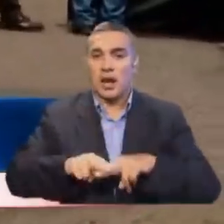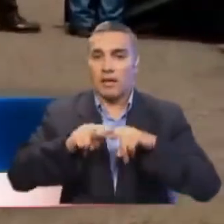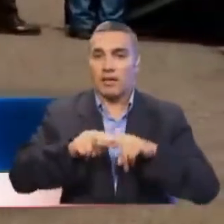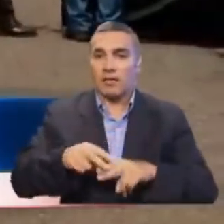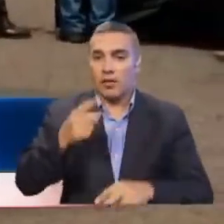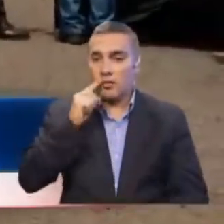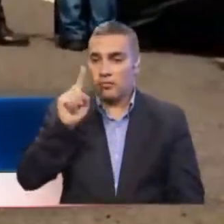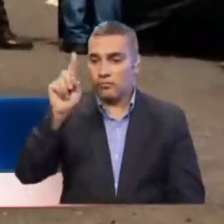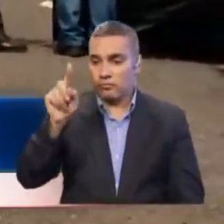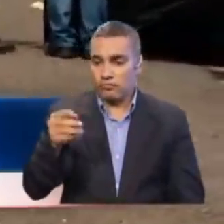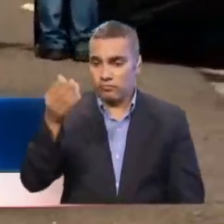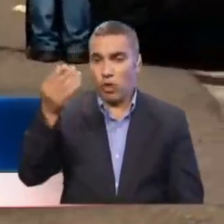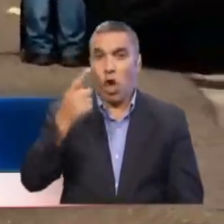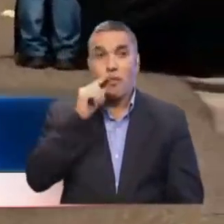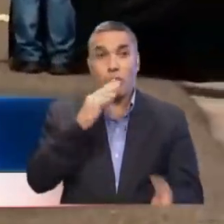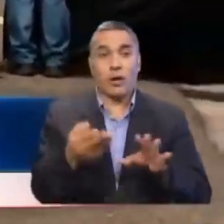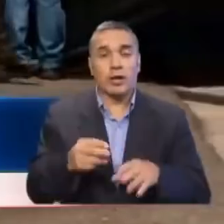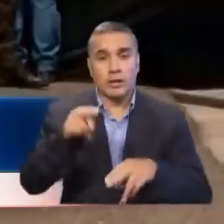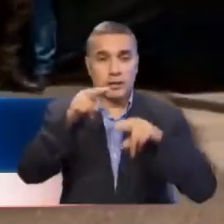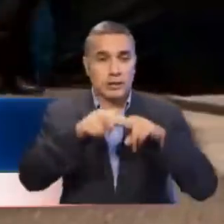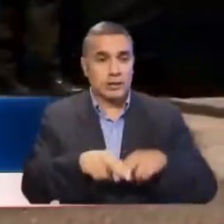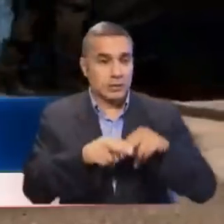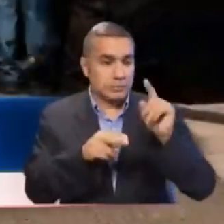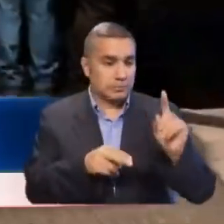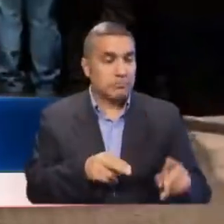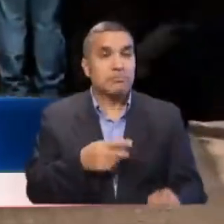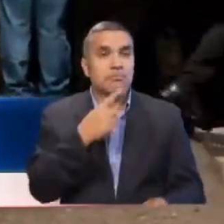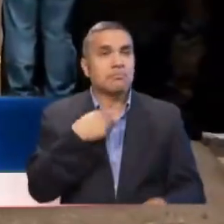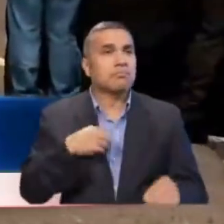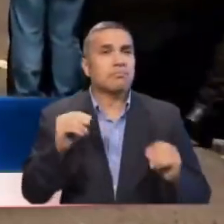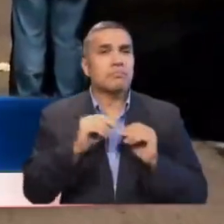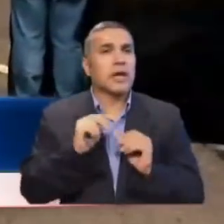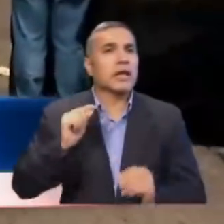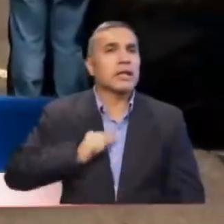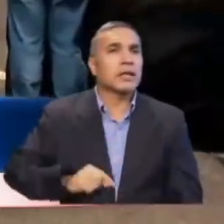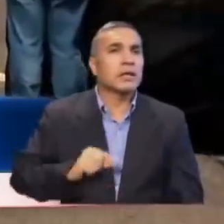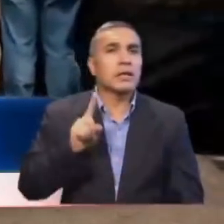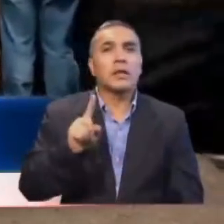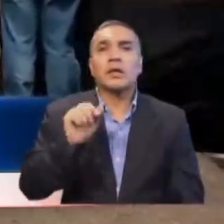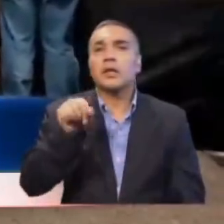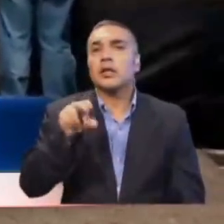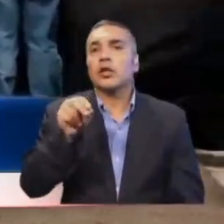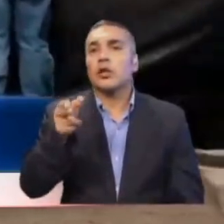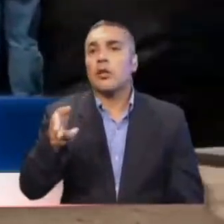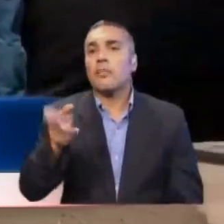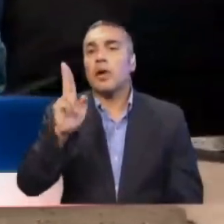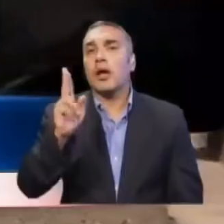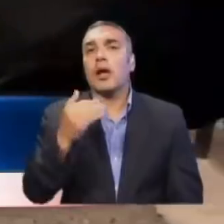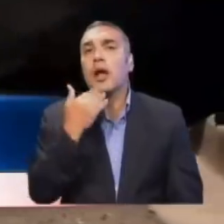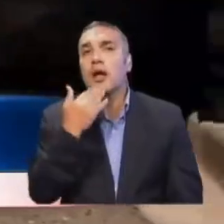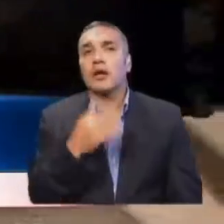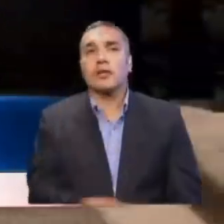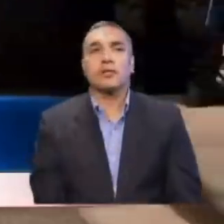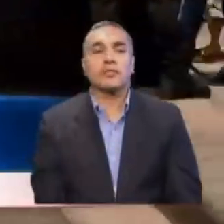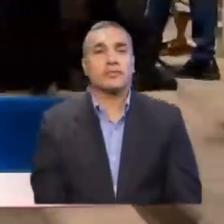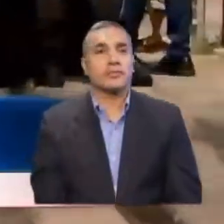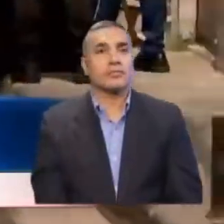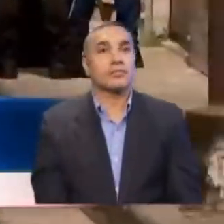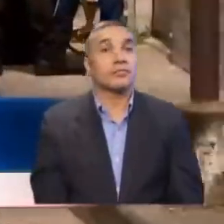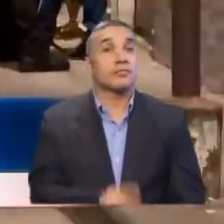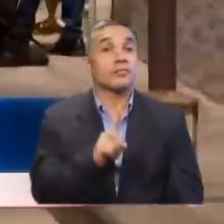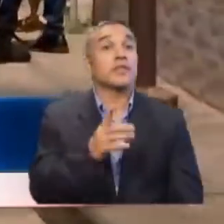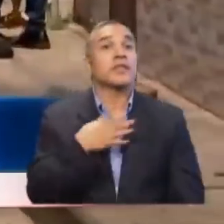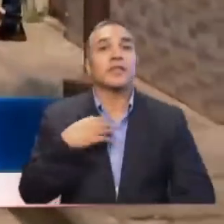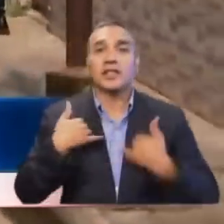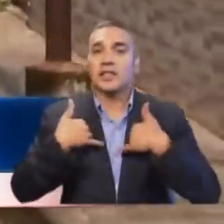el coronel de policía patricio almendáriz nos tiene detalles fue o no una muerte violenta bueno eso todavía está